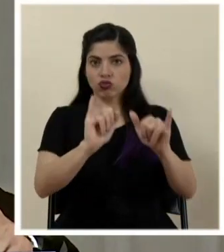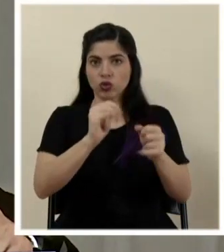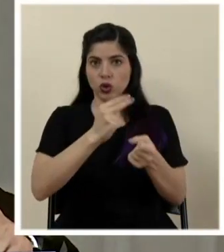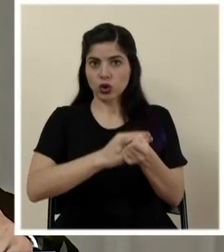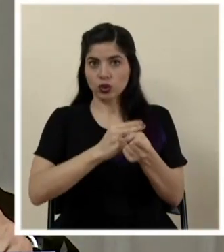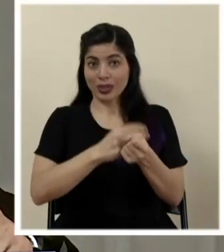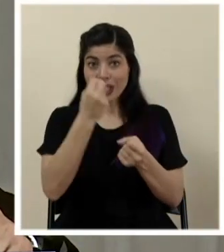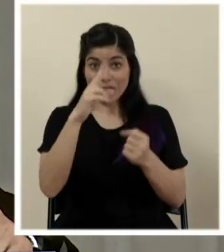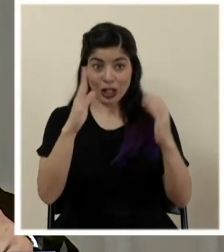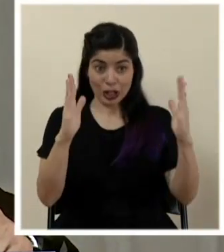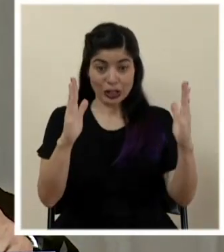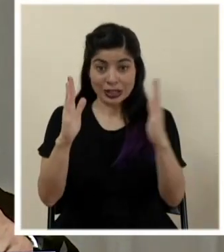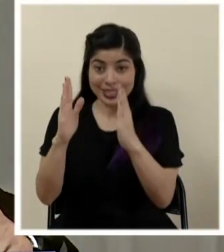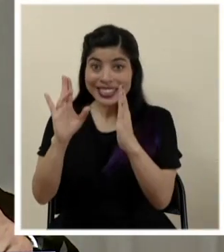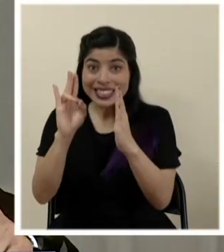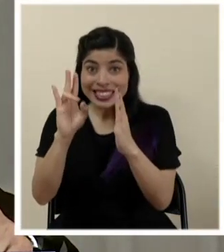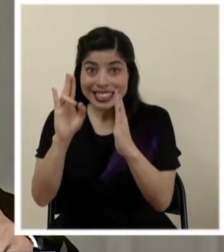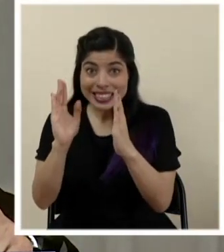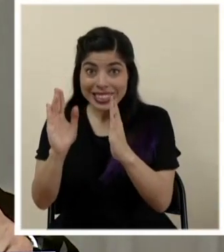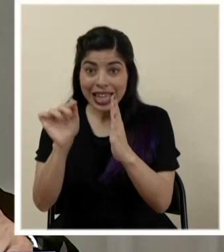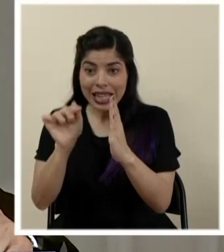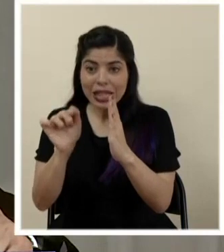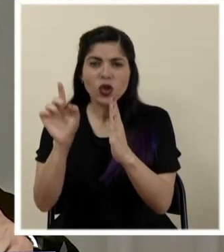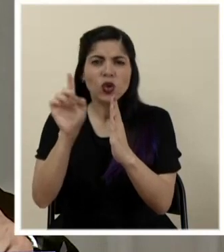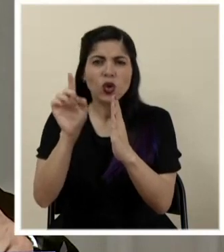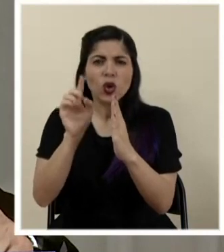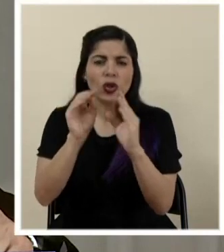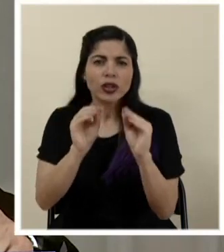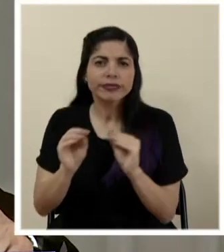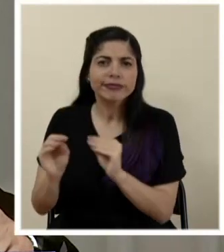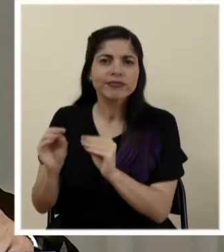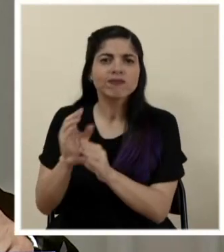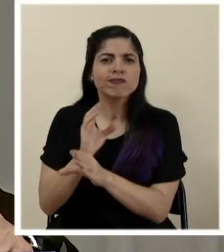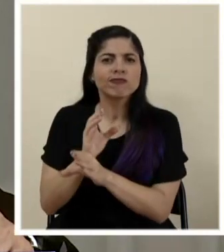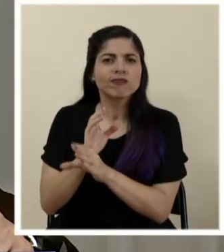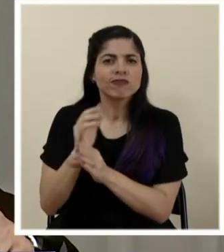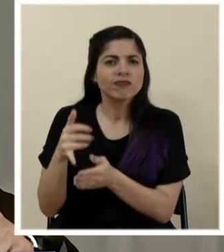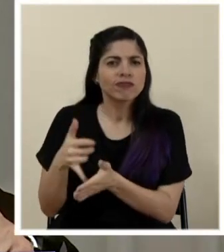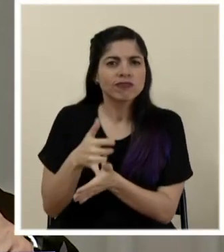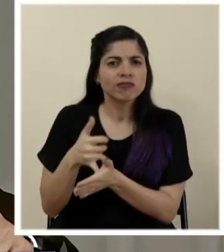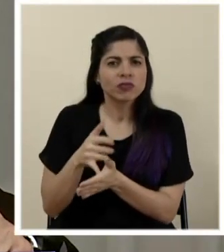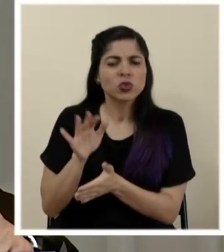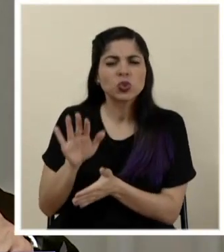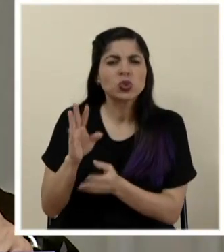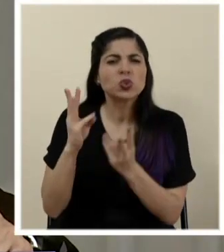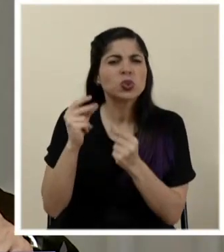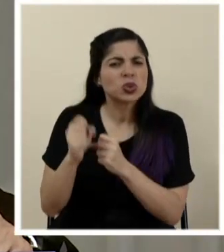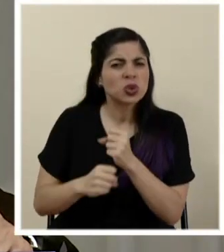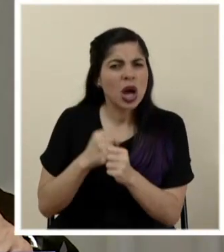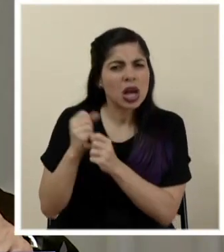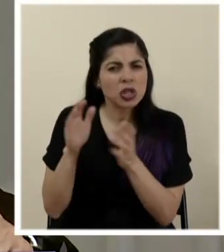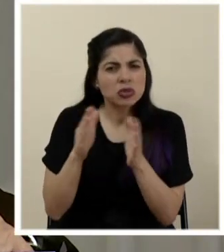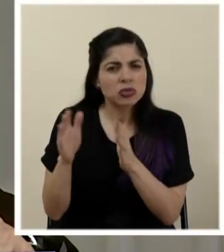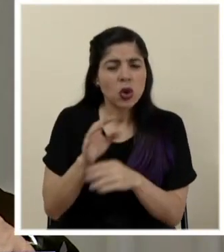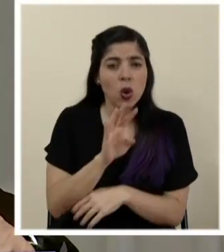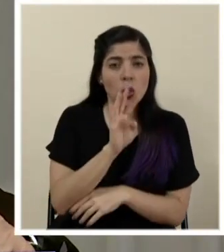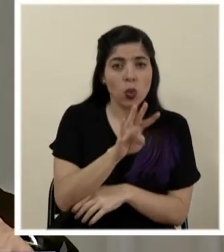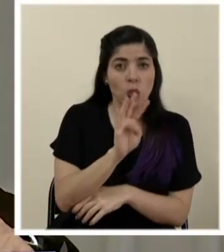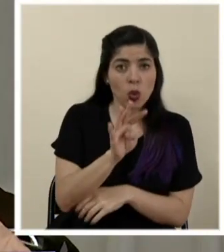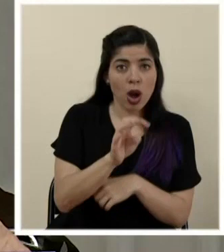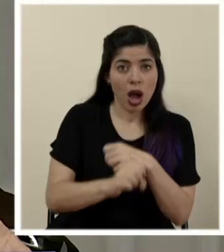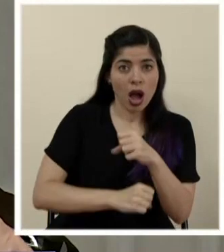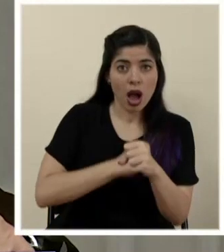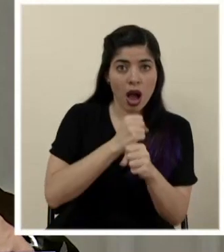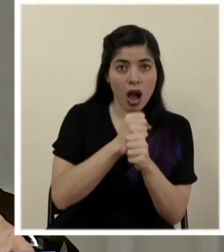las cuales 7 de ellas se encuentran en unidad de cuidados intensivos, en un rango de edad que va desde los